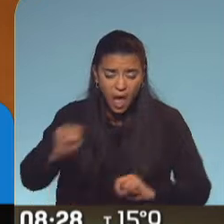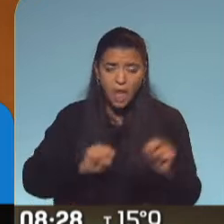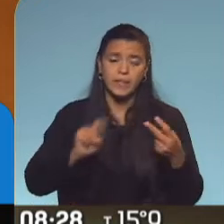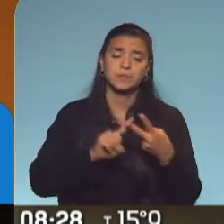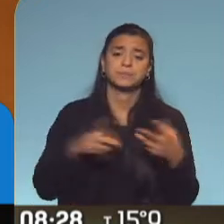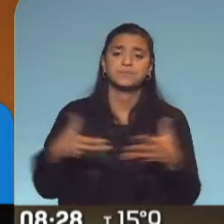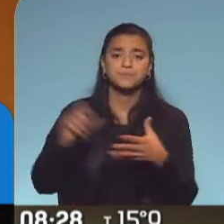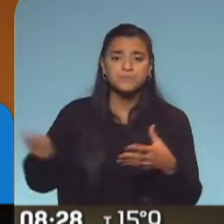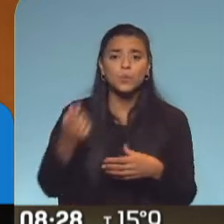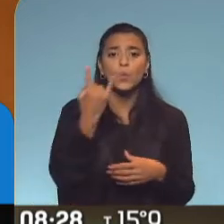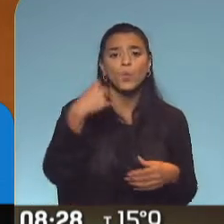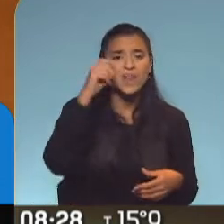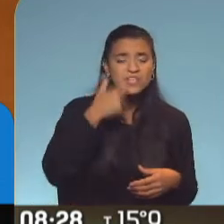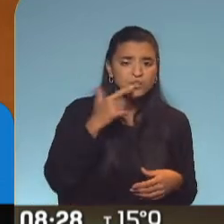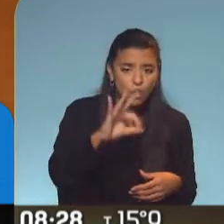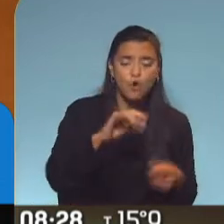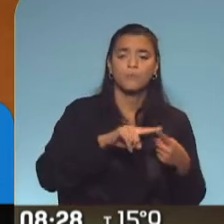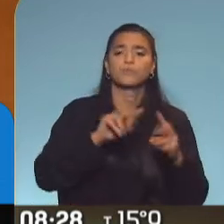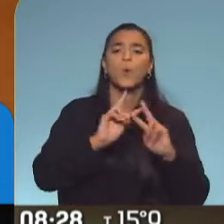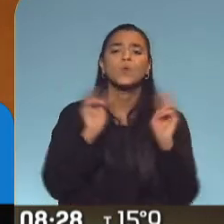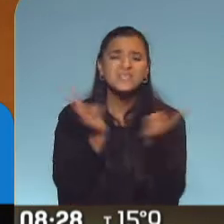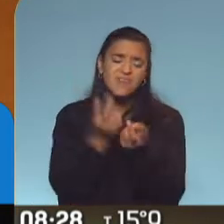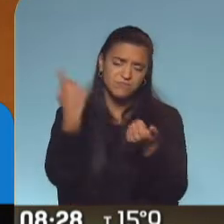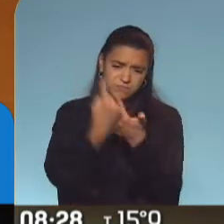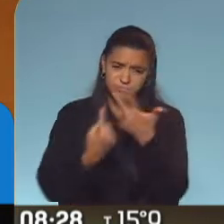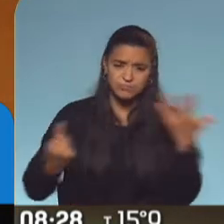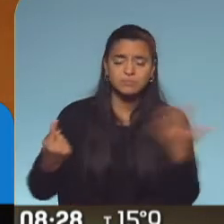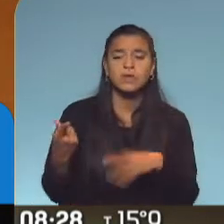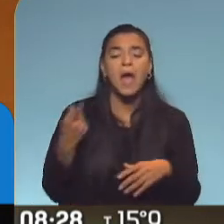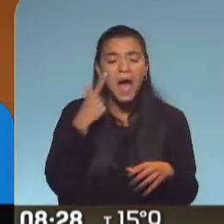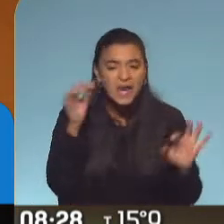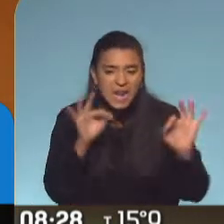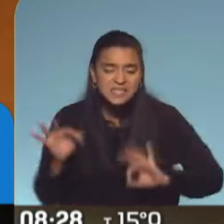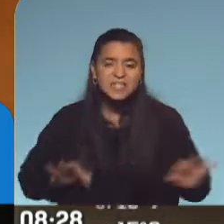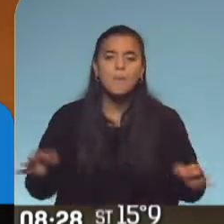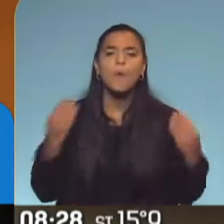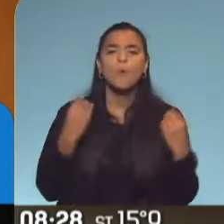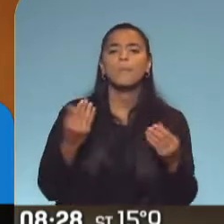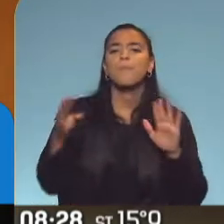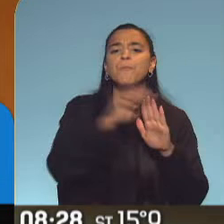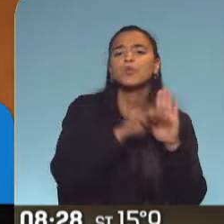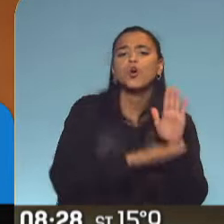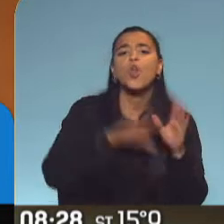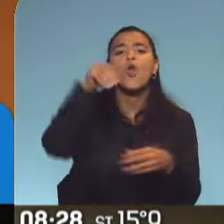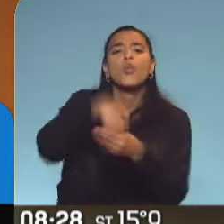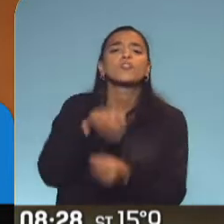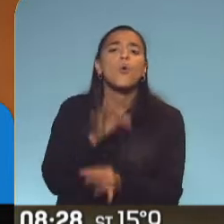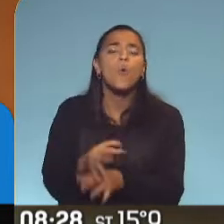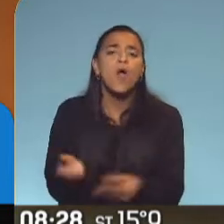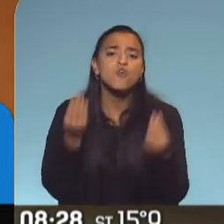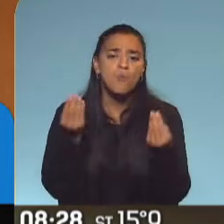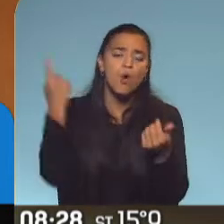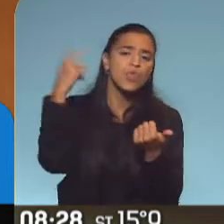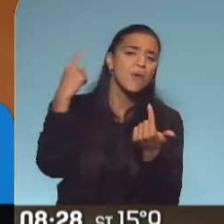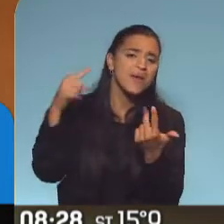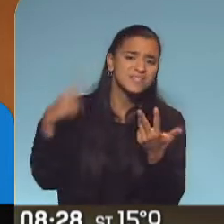sindicales, UNESCO, UNICEF, los especialistas, ¿no? Y analizamos cada uno de los puntos de lo que ha sido el protocolo en la escuela, en la diversidad